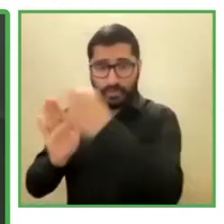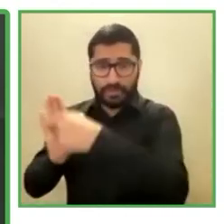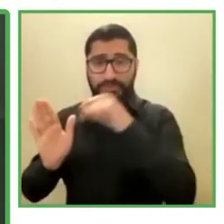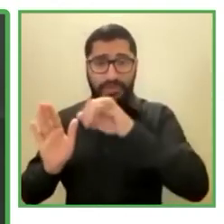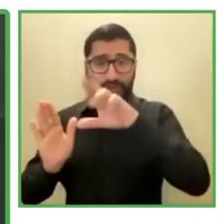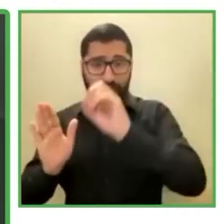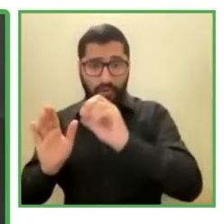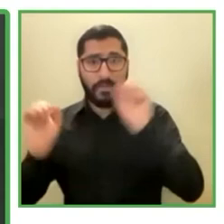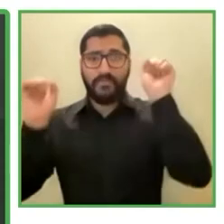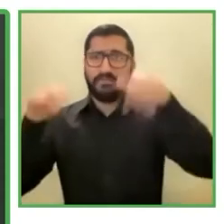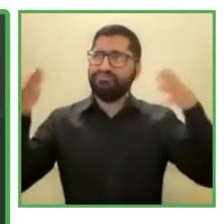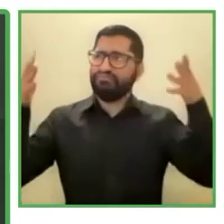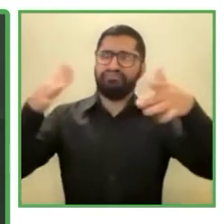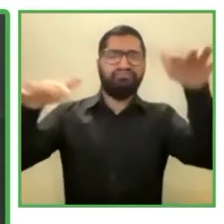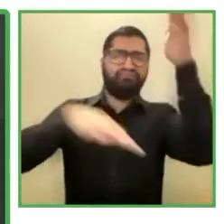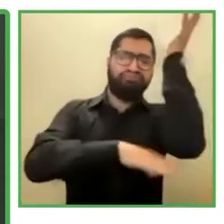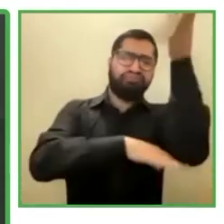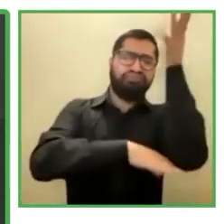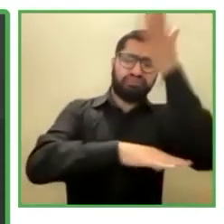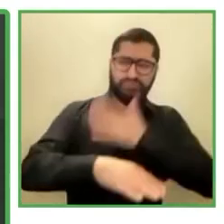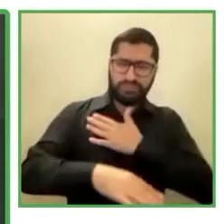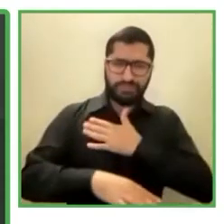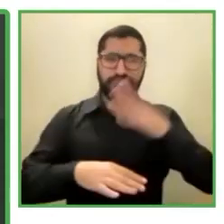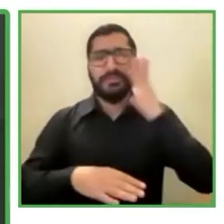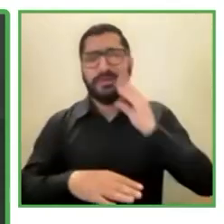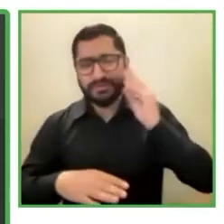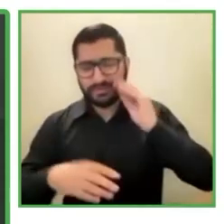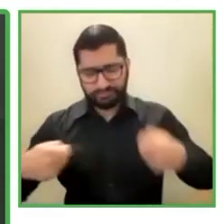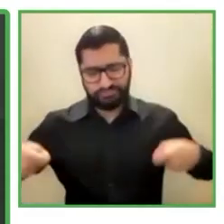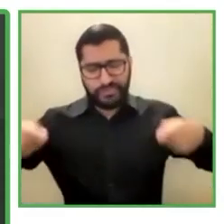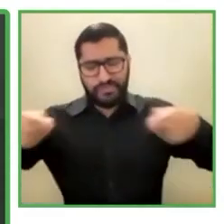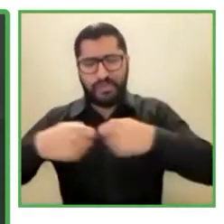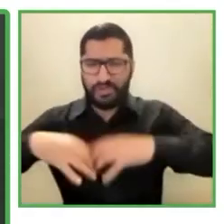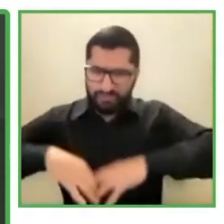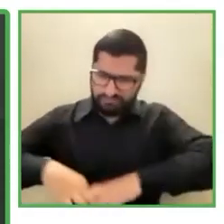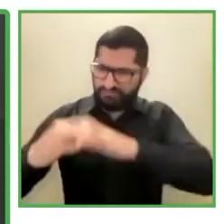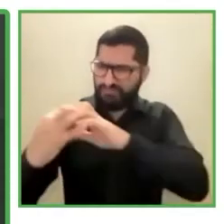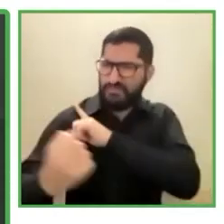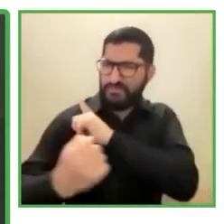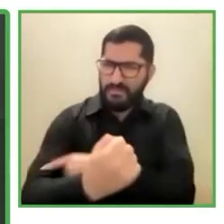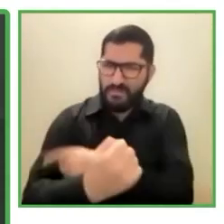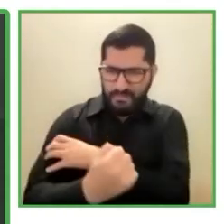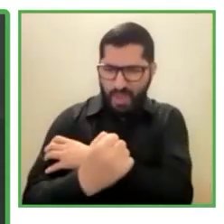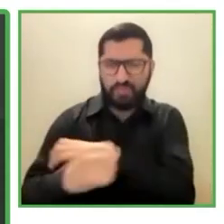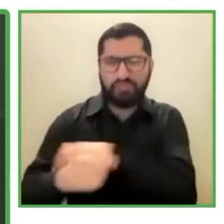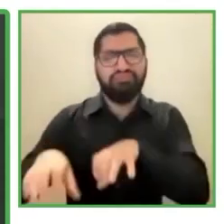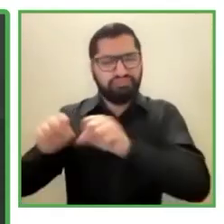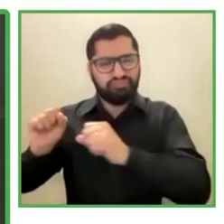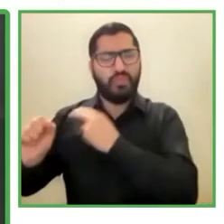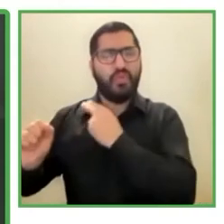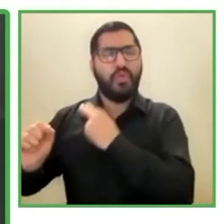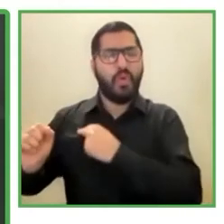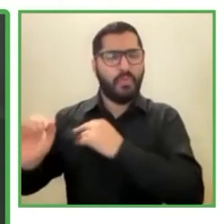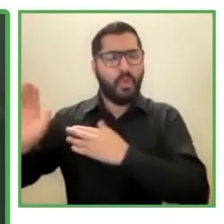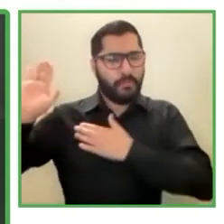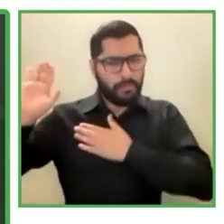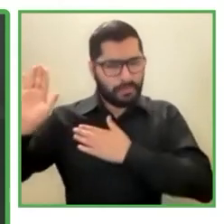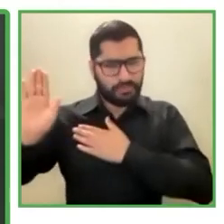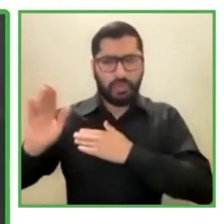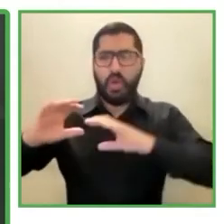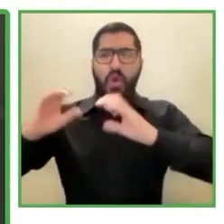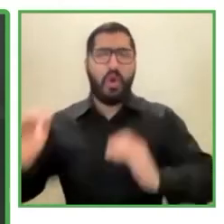el fortalecimiento del compromiso de los actores institucionales, productivos y sociales para